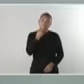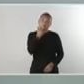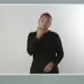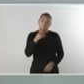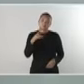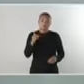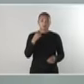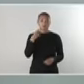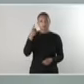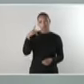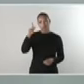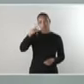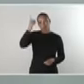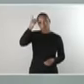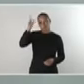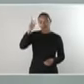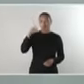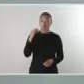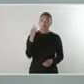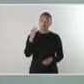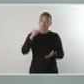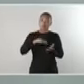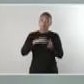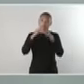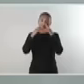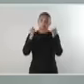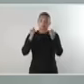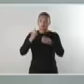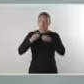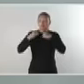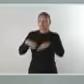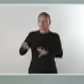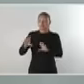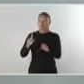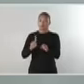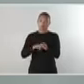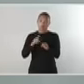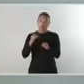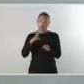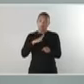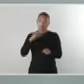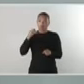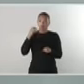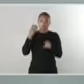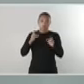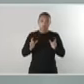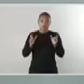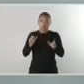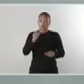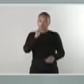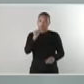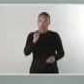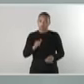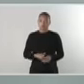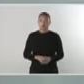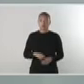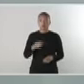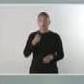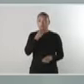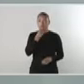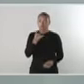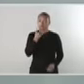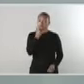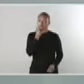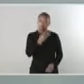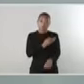ranchos abandonados por la inseguridad y porque los entregaron el crimen organizado pedir perdón a las familias